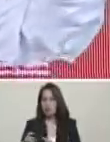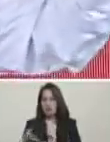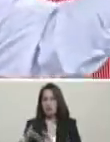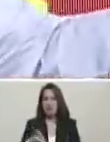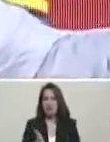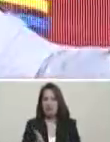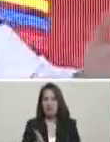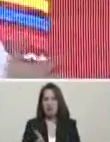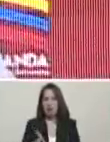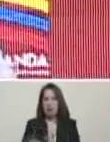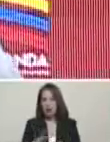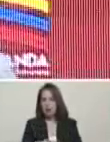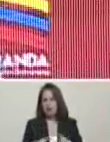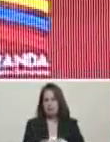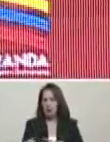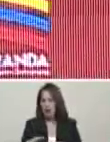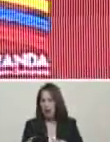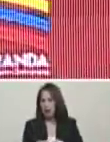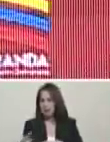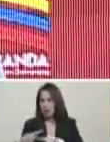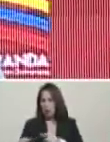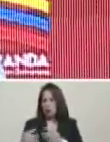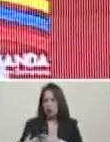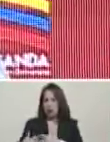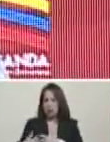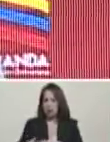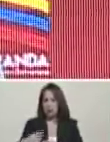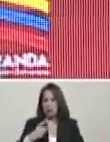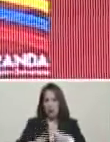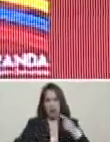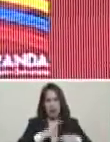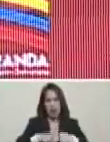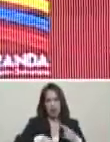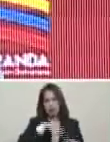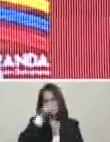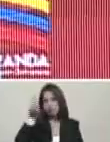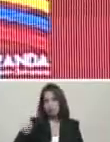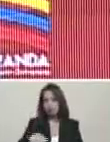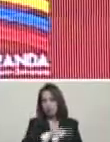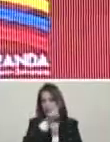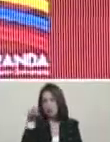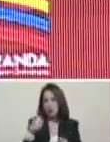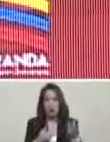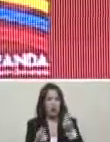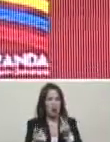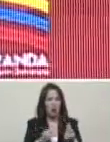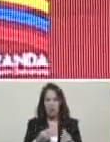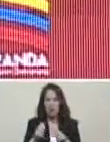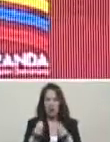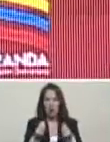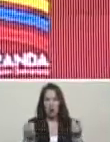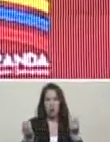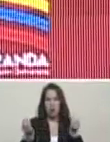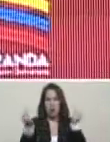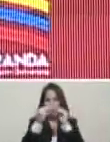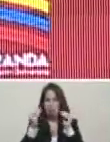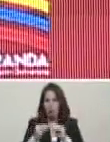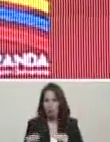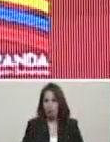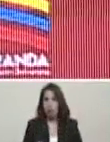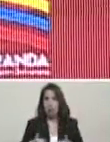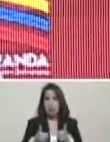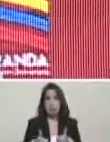región articulan con el resto de los circuitos virtuosos del país y van haciendo una economía, desde la pequeña economía, desde la pequeña y